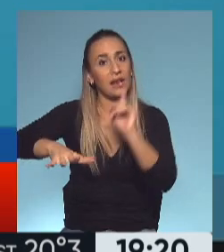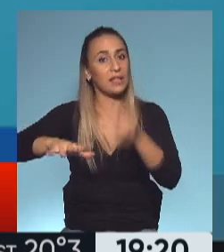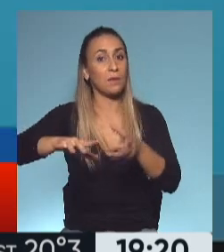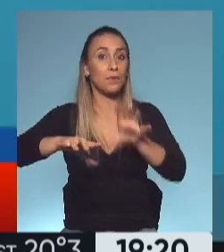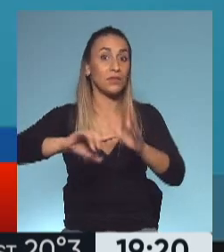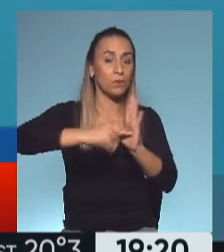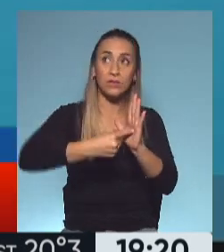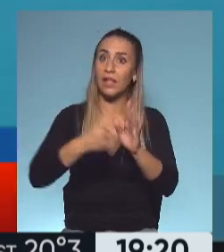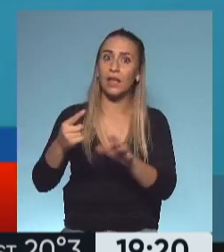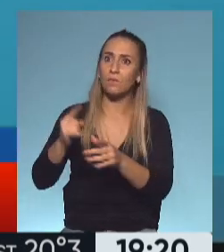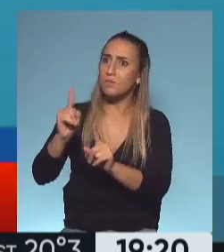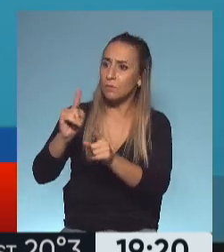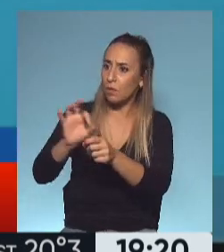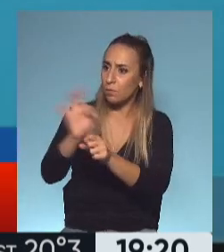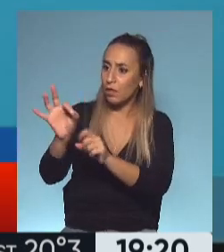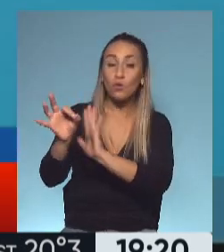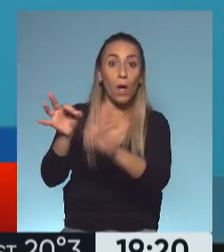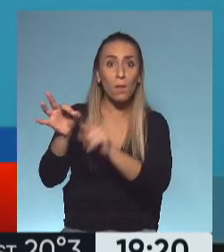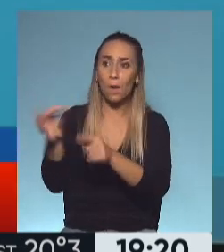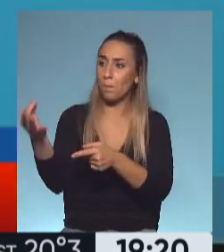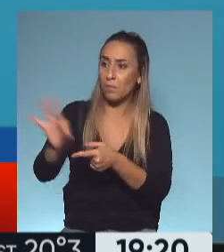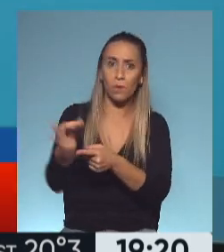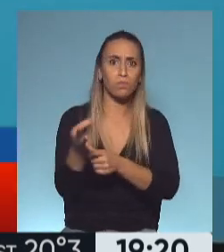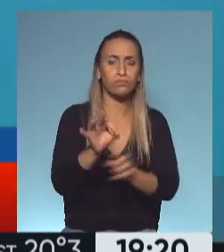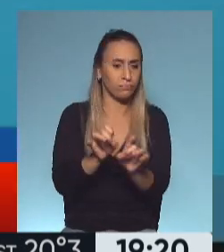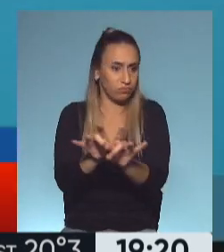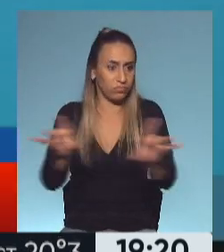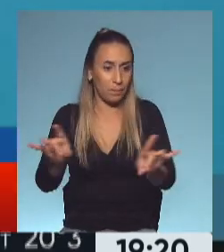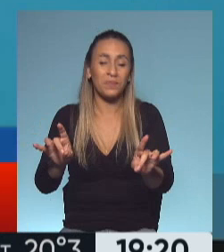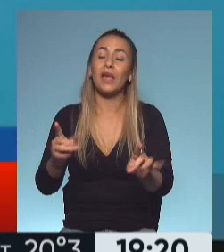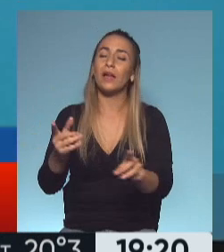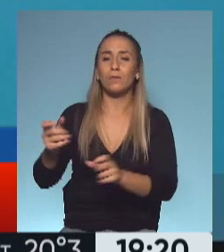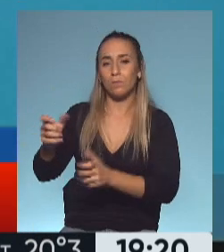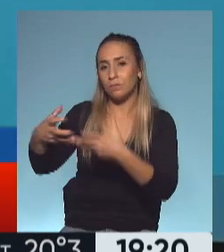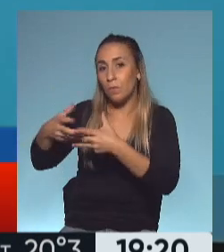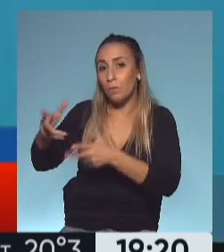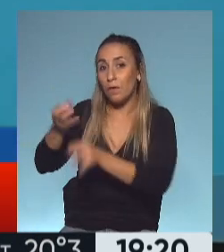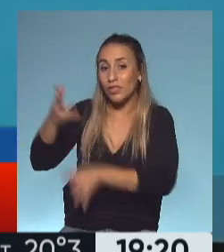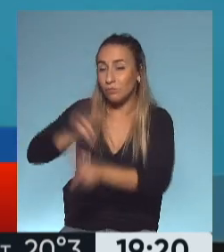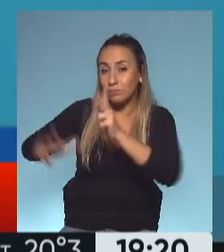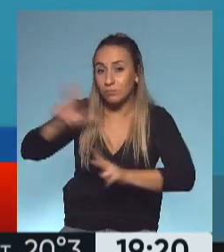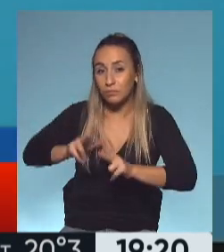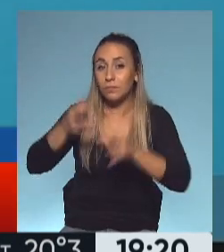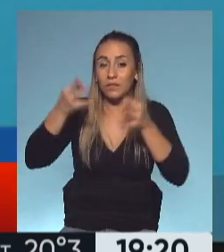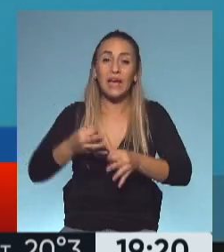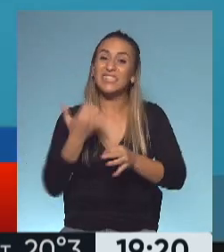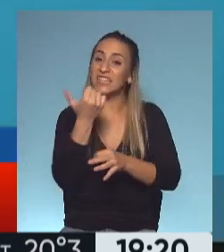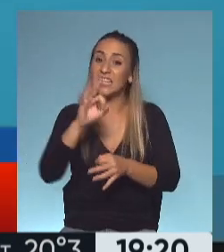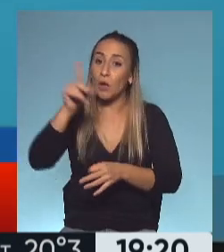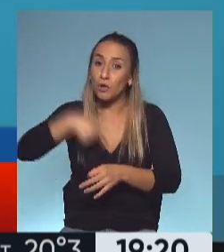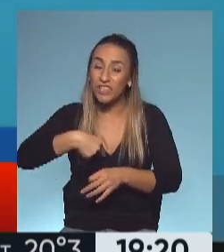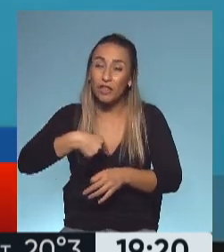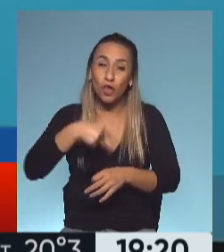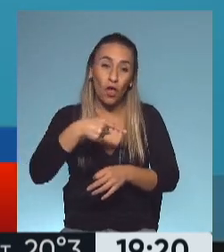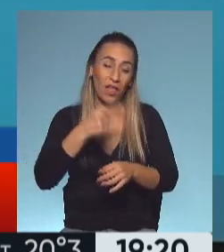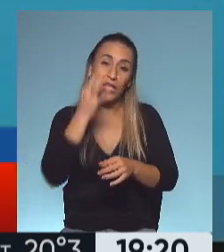Nos decían que el 60% de las muestras que se tomaron mostraban cepa de Manaos y